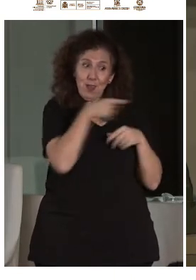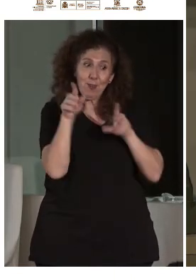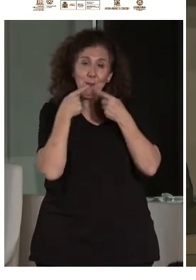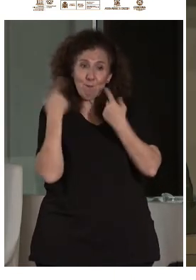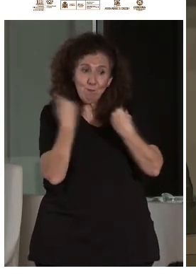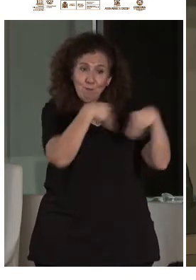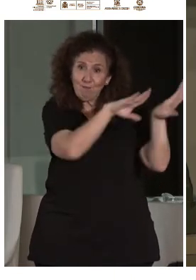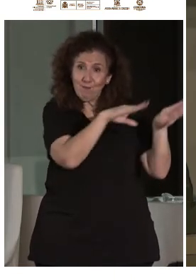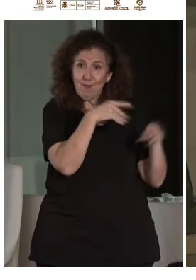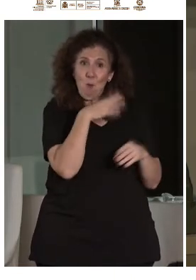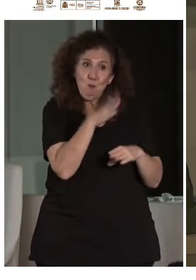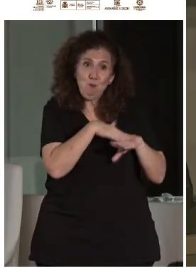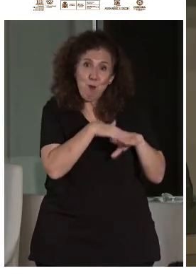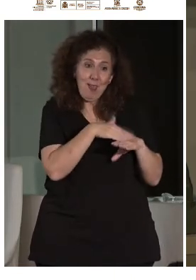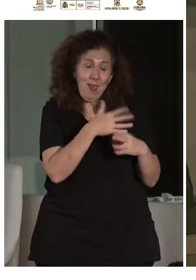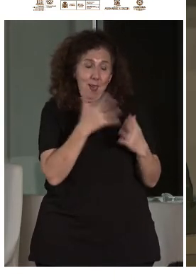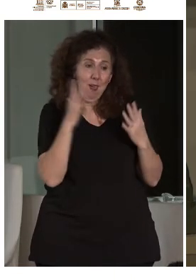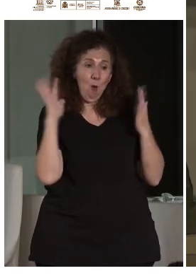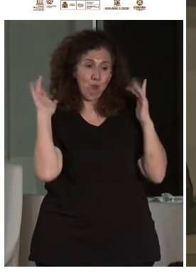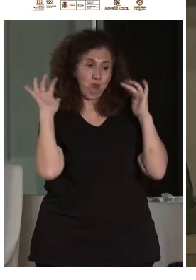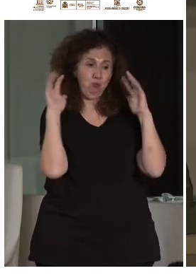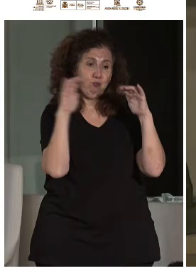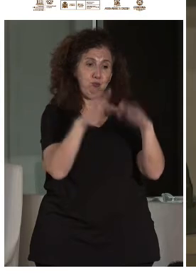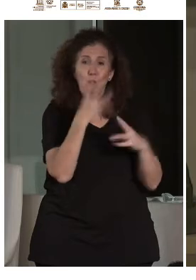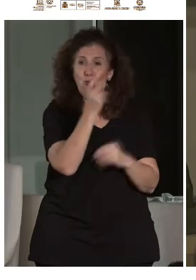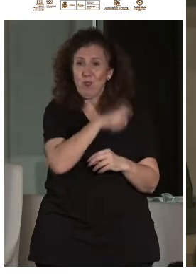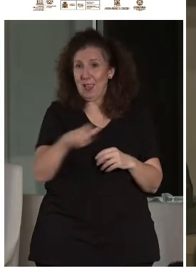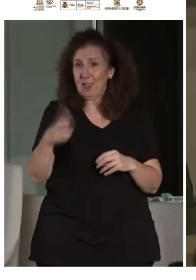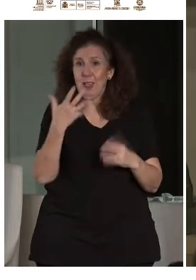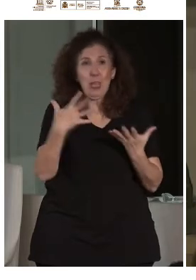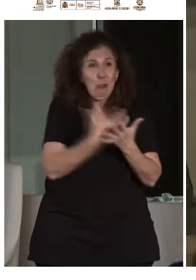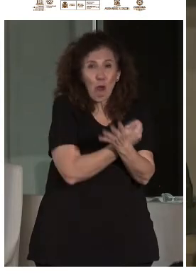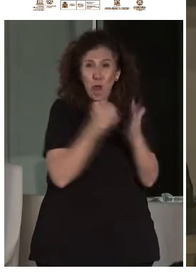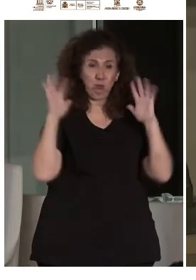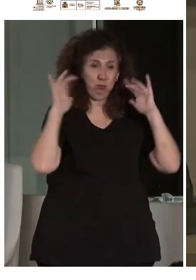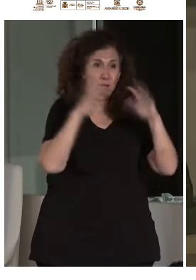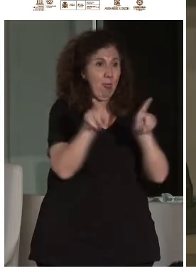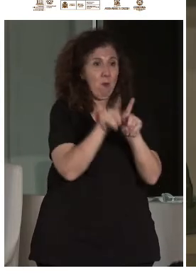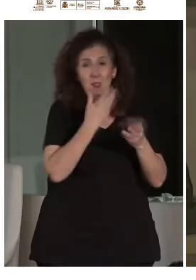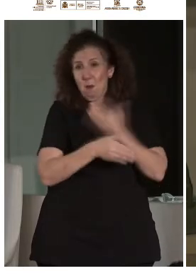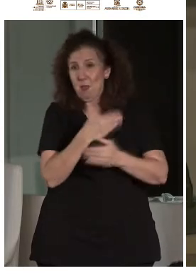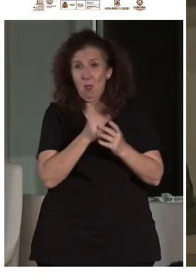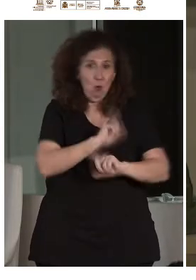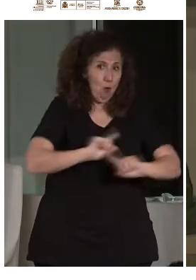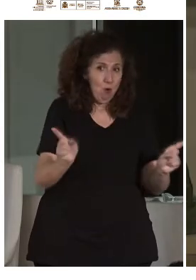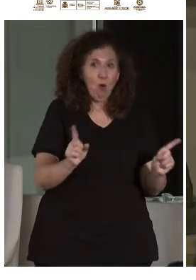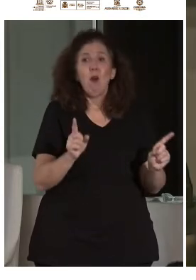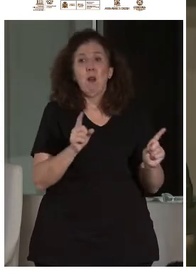Era un encuentro de caminantes de todo Canarias y había una actividad con Yolet en la cual todo el mundo estaba asegurado. Lo que ocurre es que si en algún momento pasa algo,